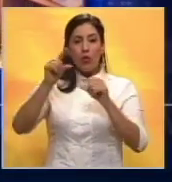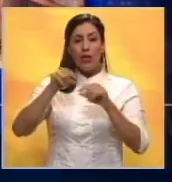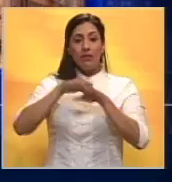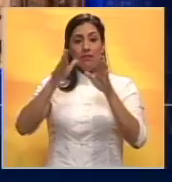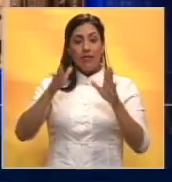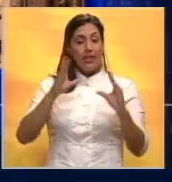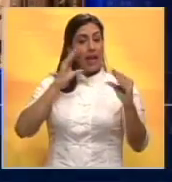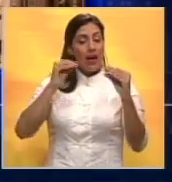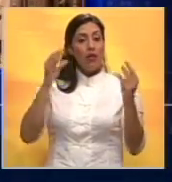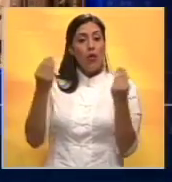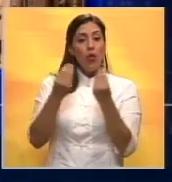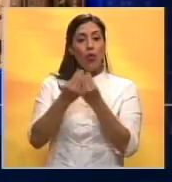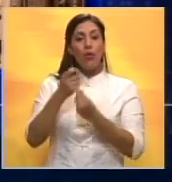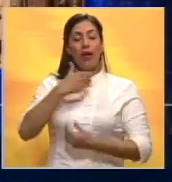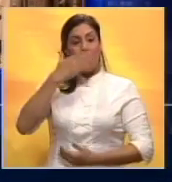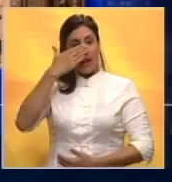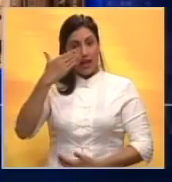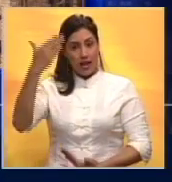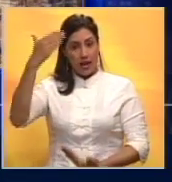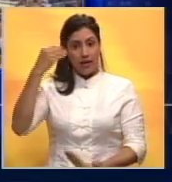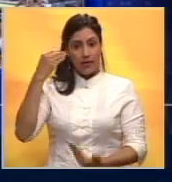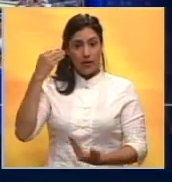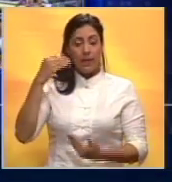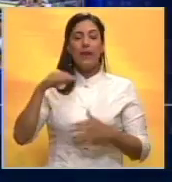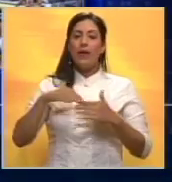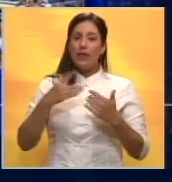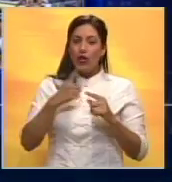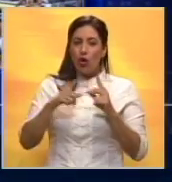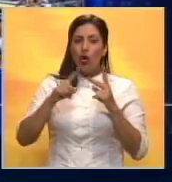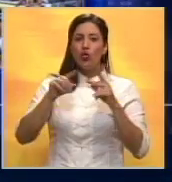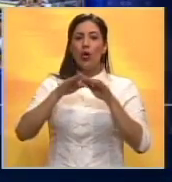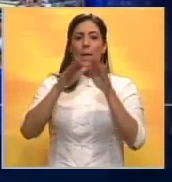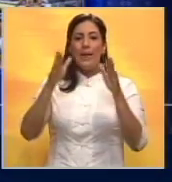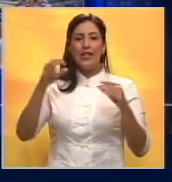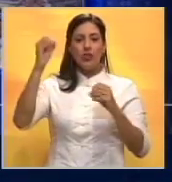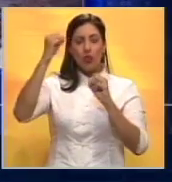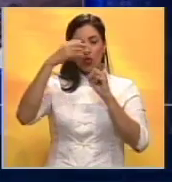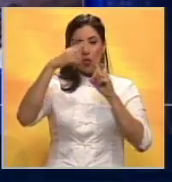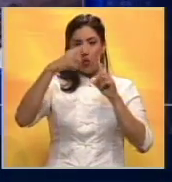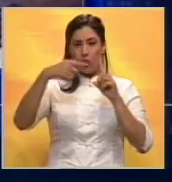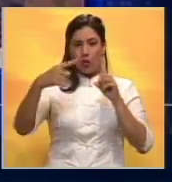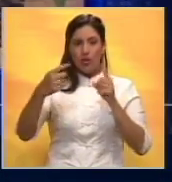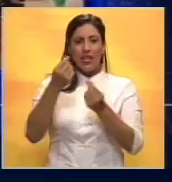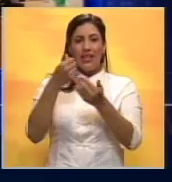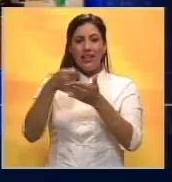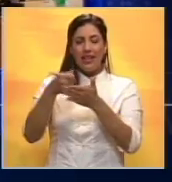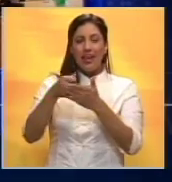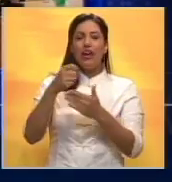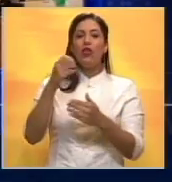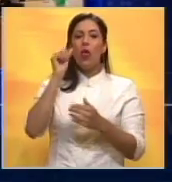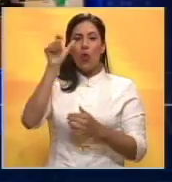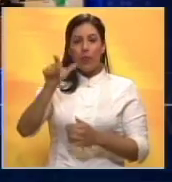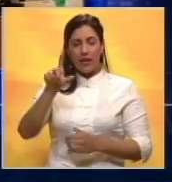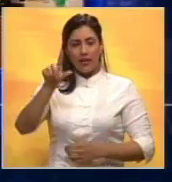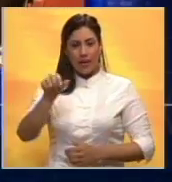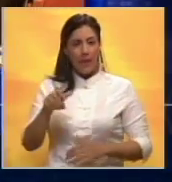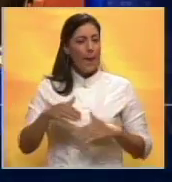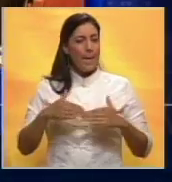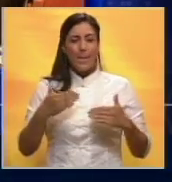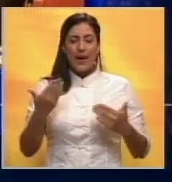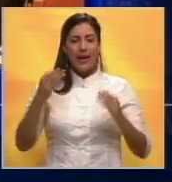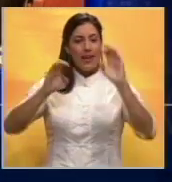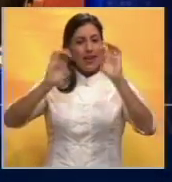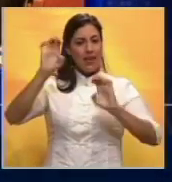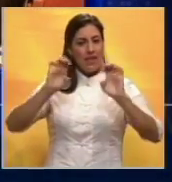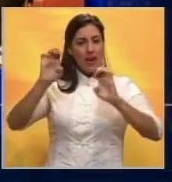la ministra con su par saudí Adel al jubeir y con el ministro de energía industria y recursos minerales khalid alfatay para